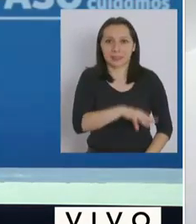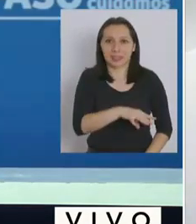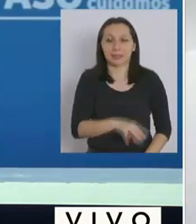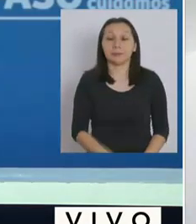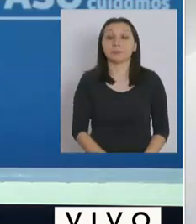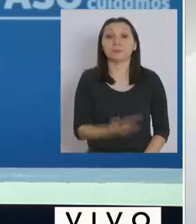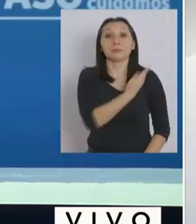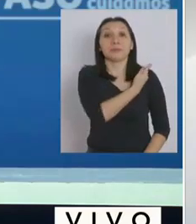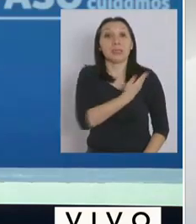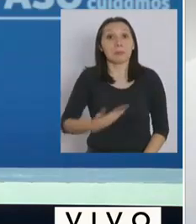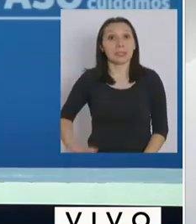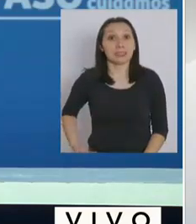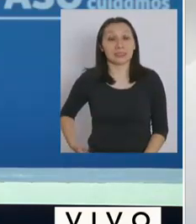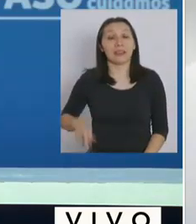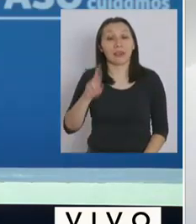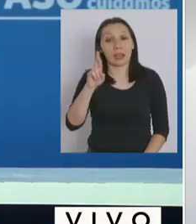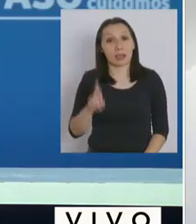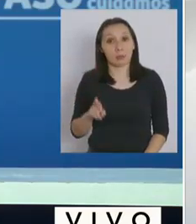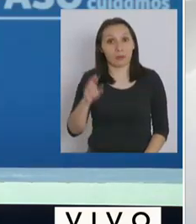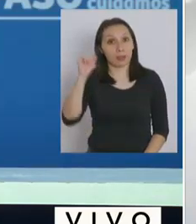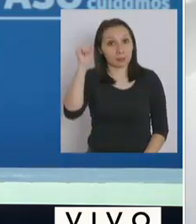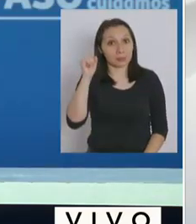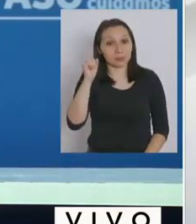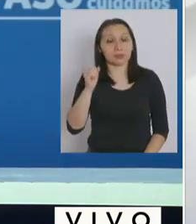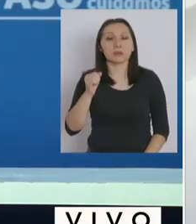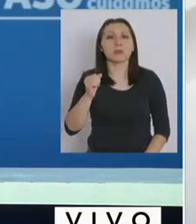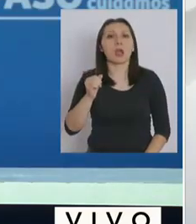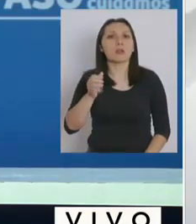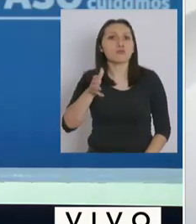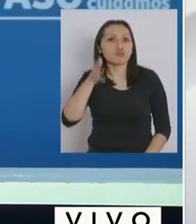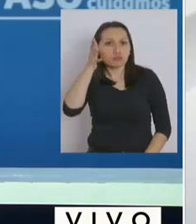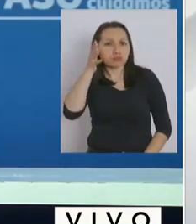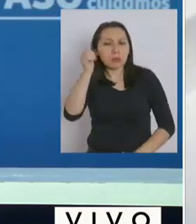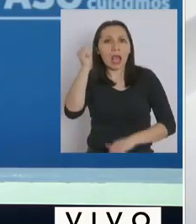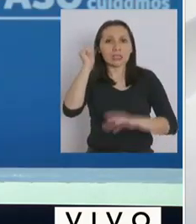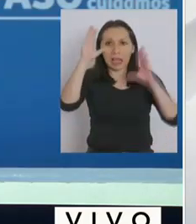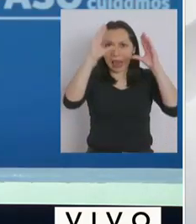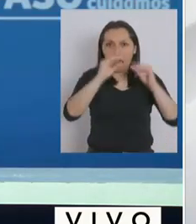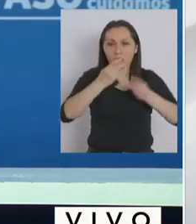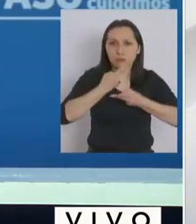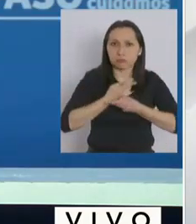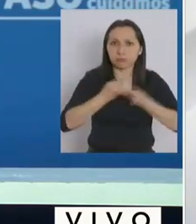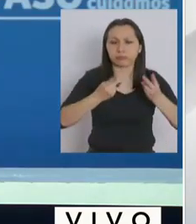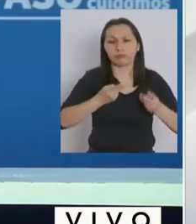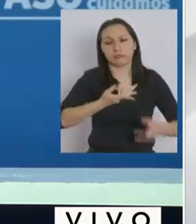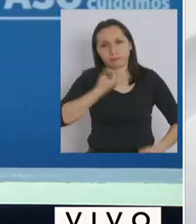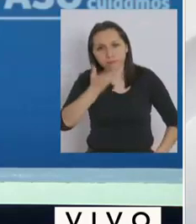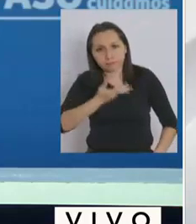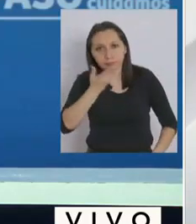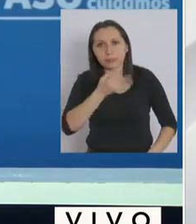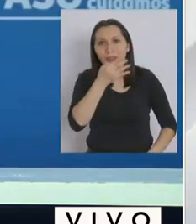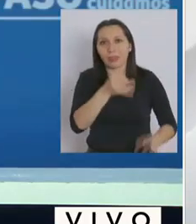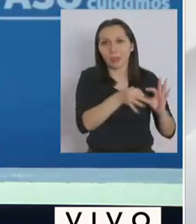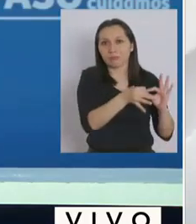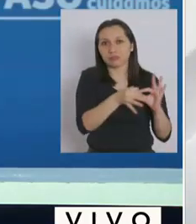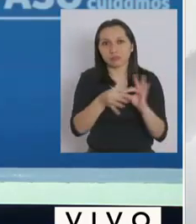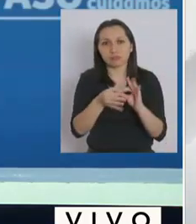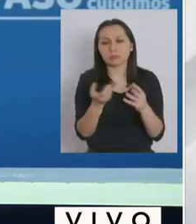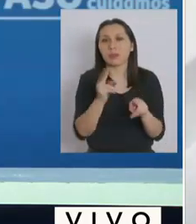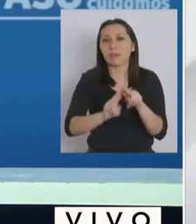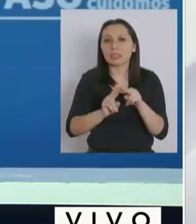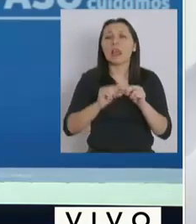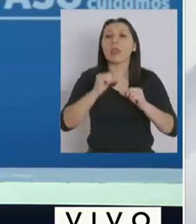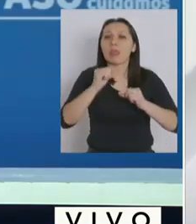El presidente de la República, en una conferencia de prensa anoche, también dio a conocer que este proceso va a ir en